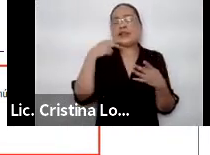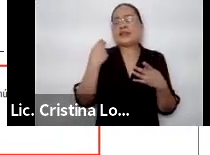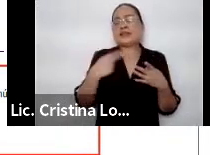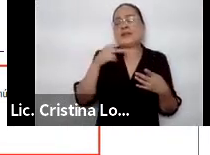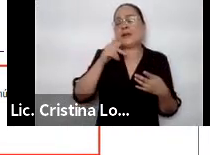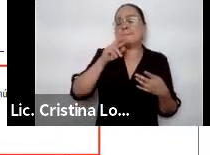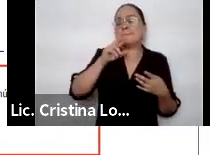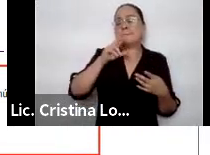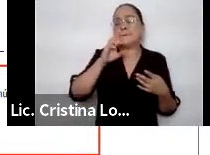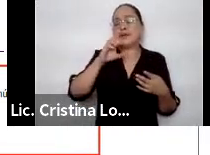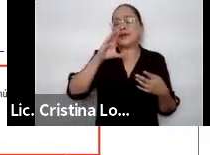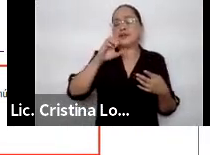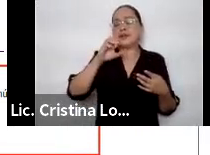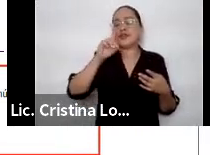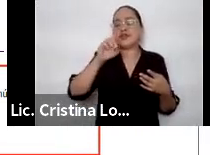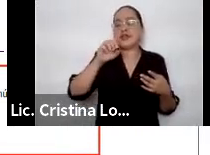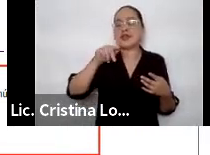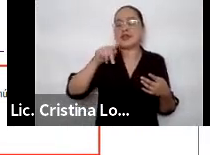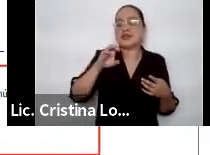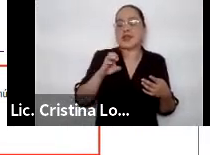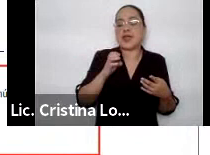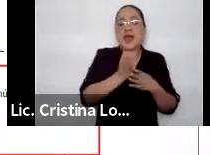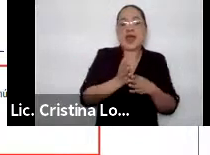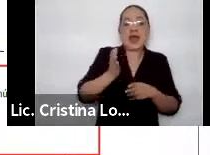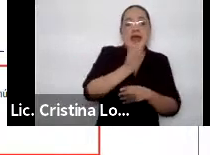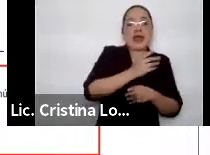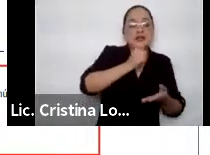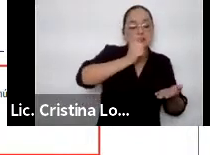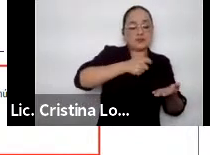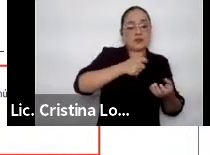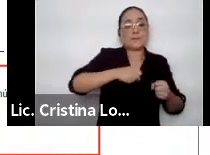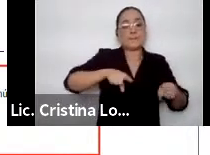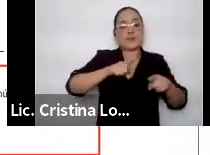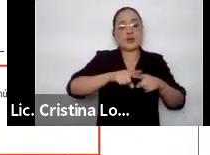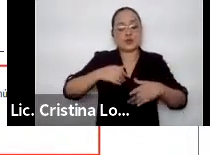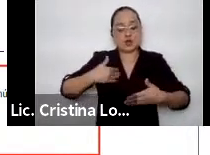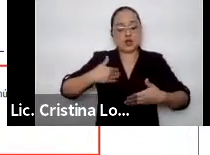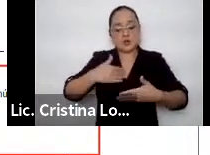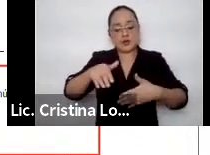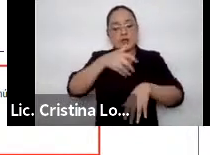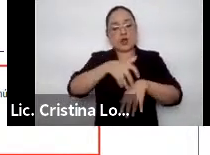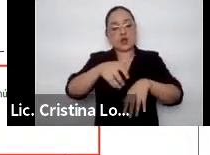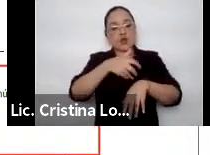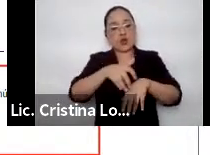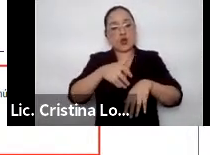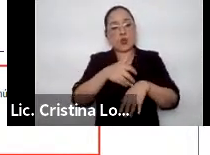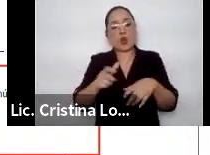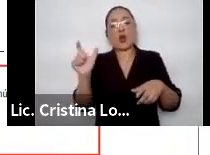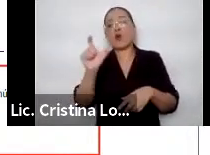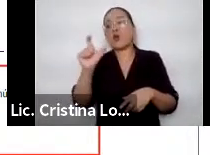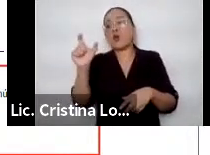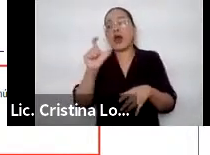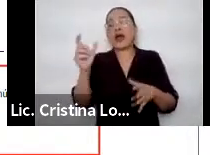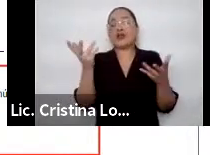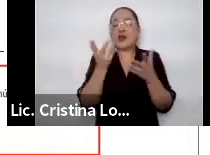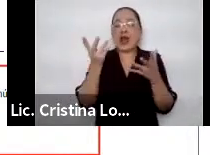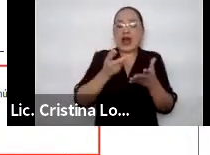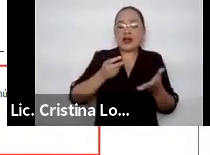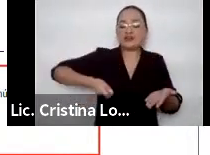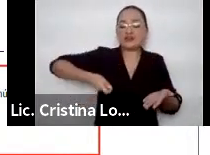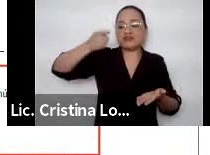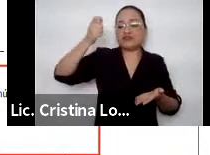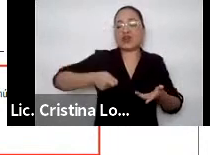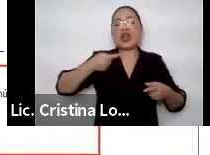precedentes. Aquí vienen precisamente los datos del expediente, ¿sí? Donde se resolvió precisamente el asunto,